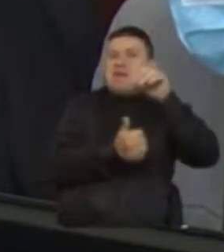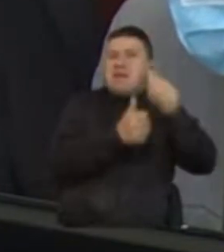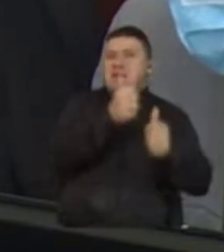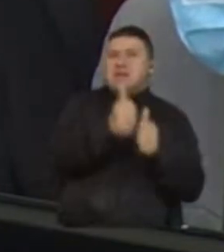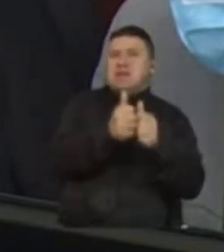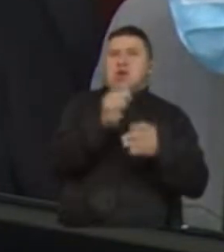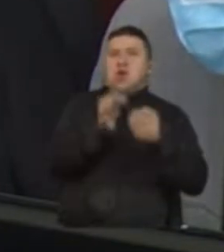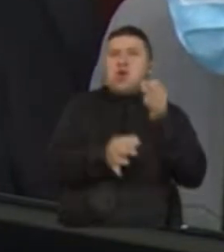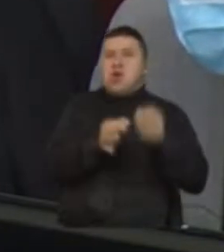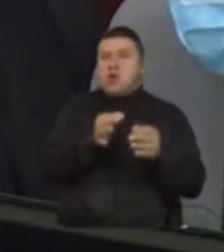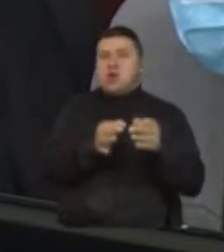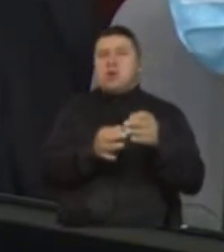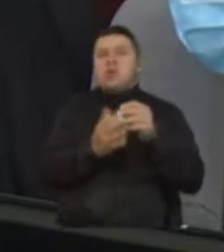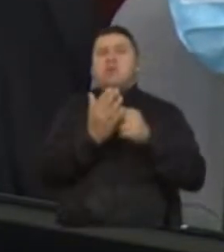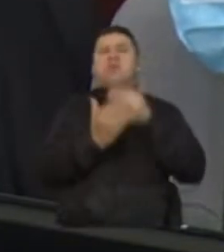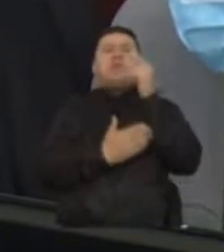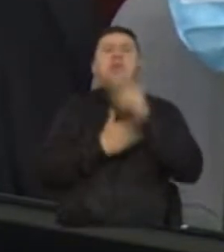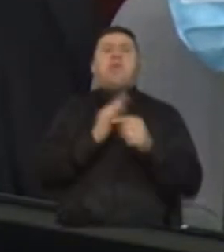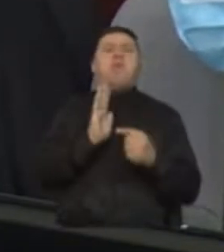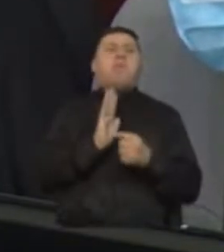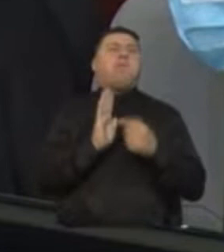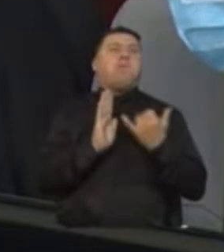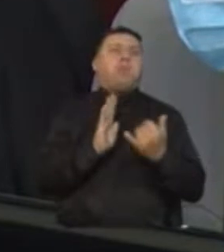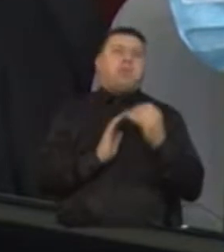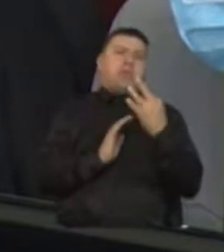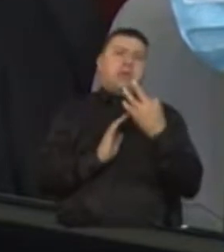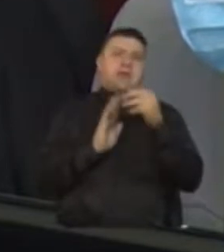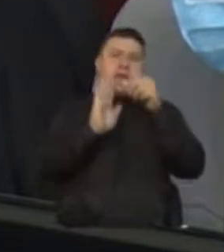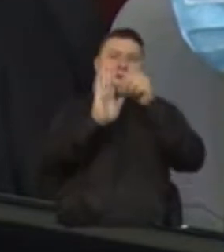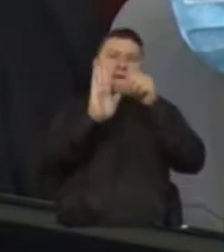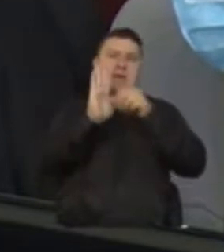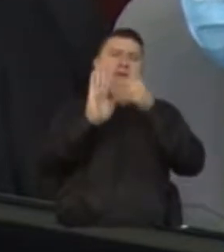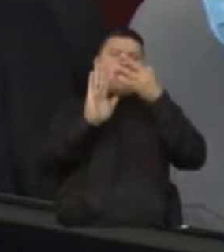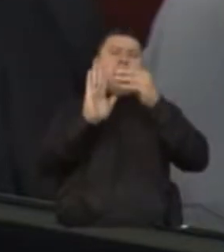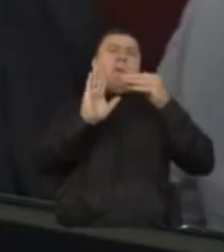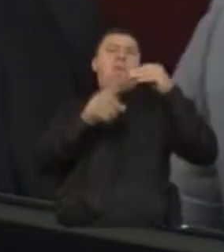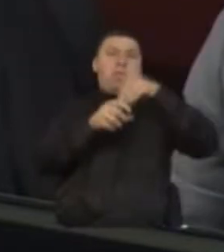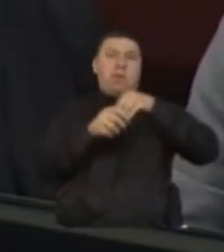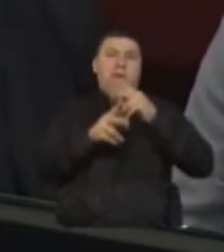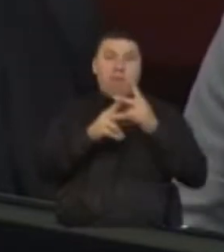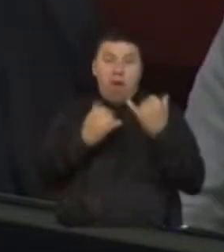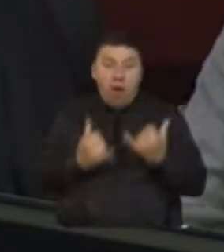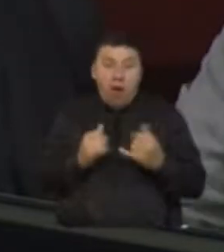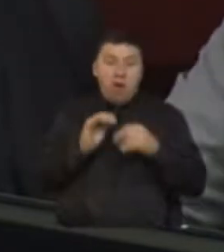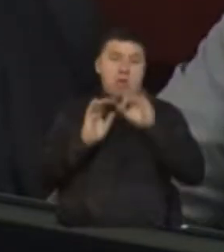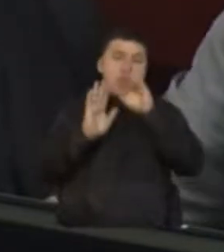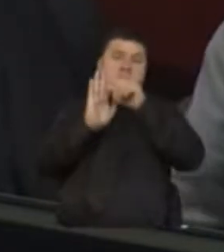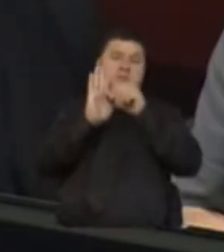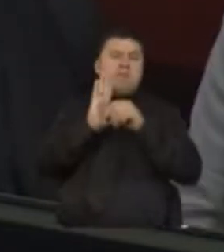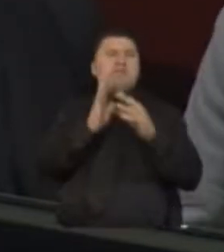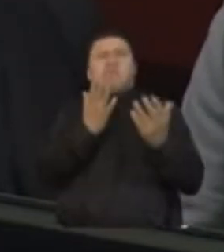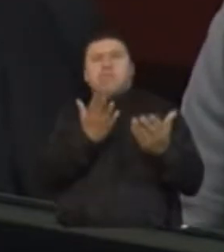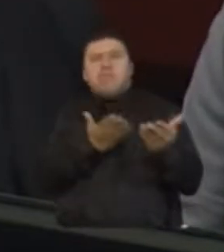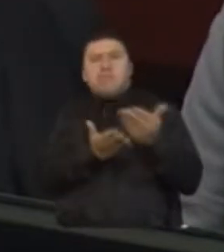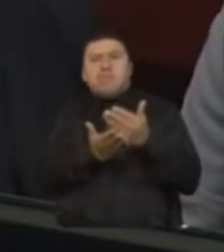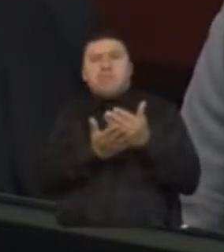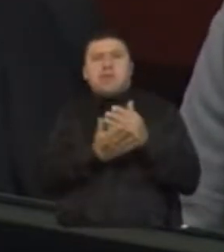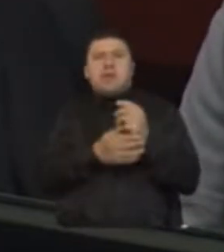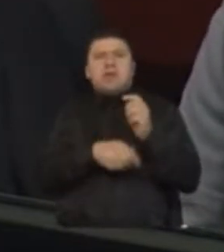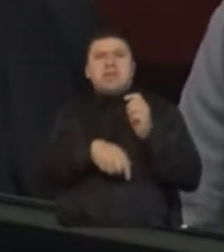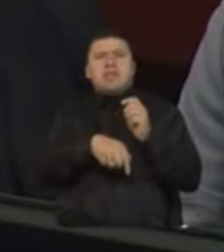judicial recíproca. El proyecto de ley consta de tres artículos, incluyendo la vigencia, y el tratado tiene un